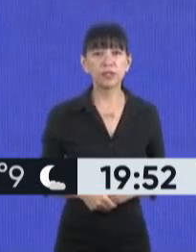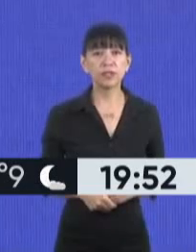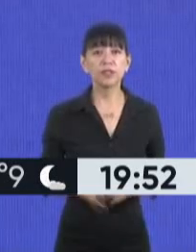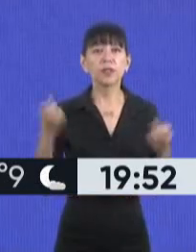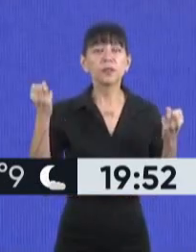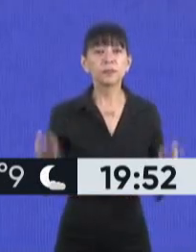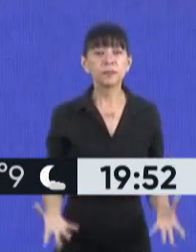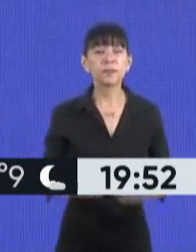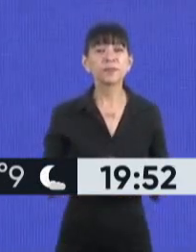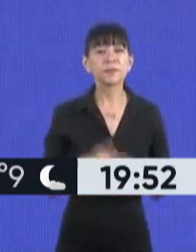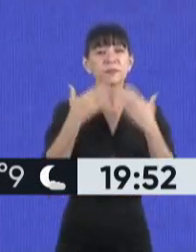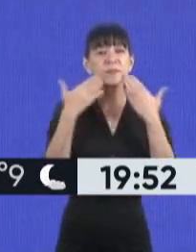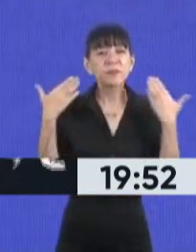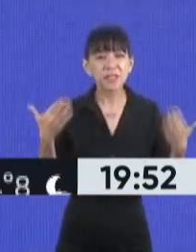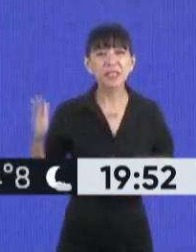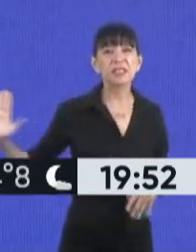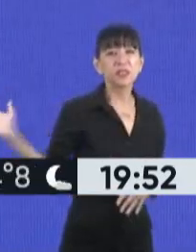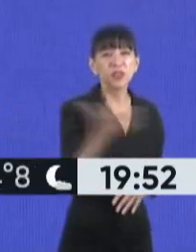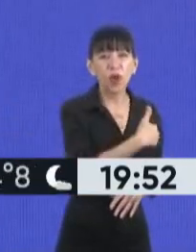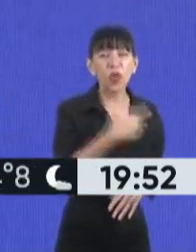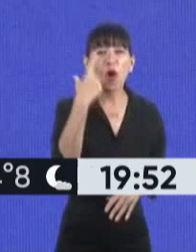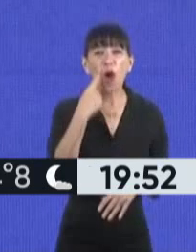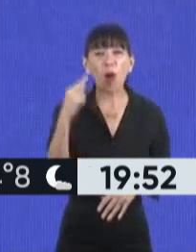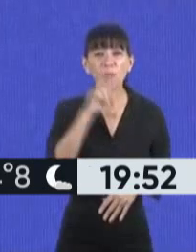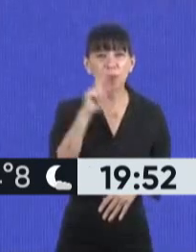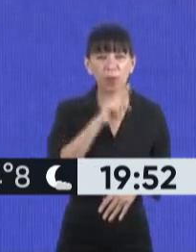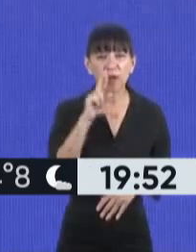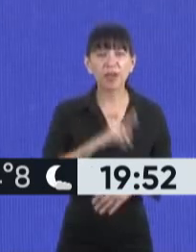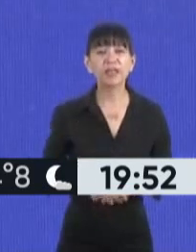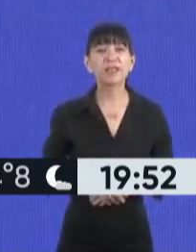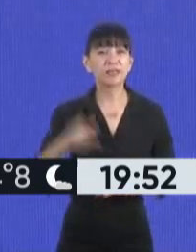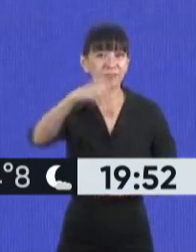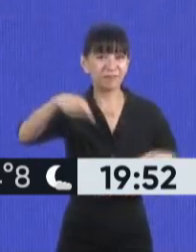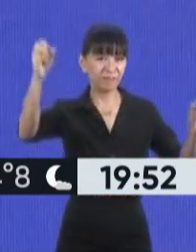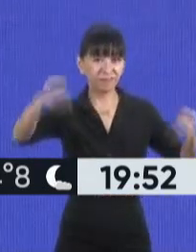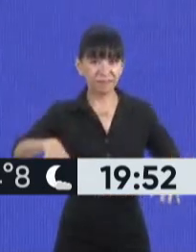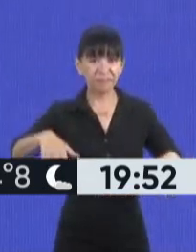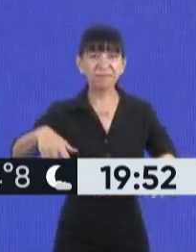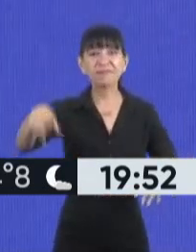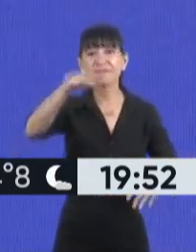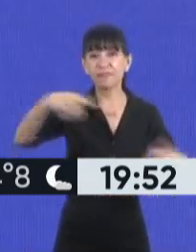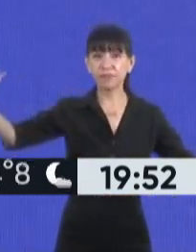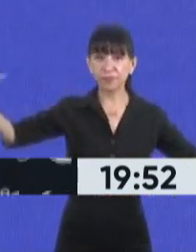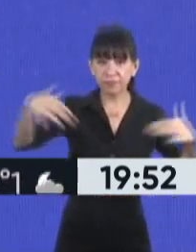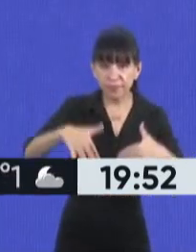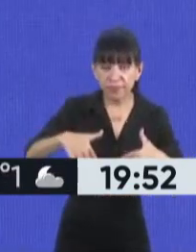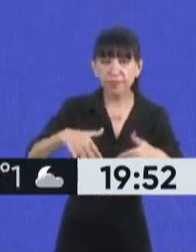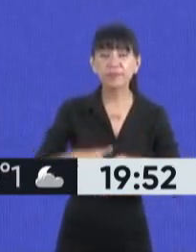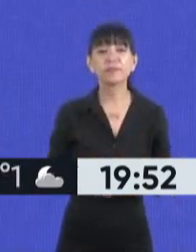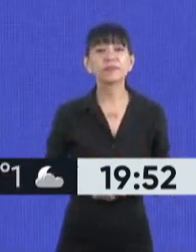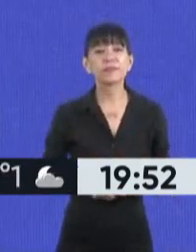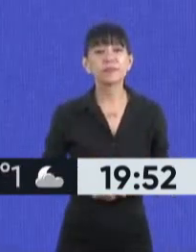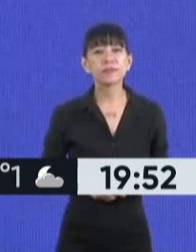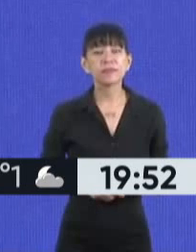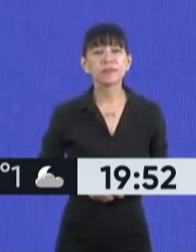Muy bien, muchas gracias a todos y todas por estar aquí, por haberse acercado. En este que va a